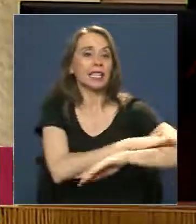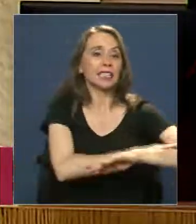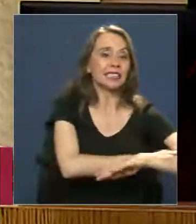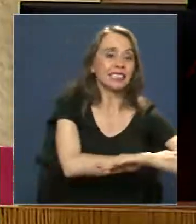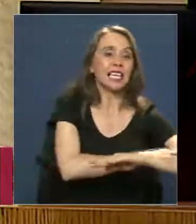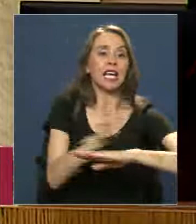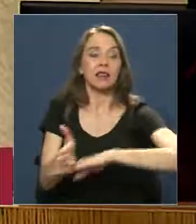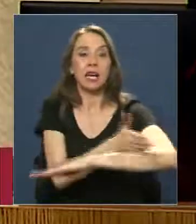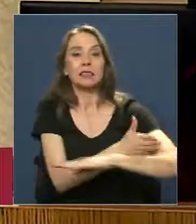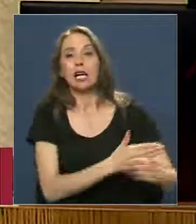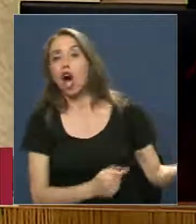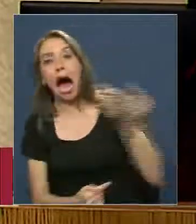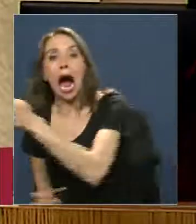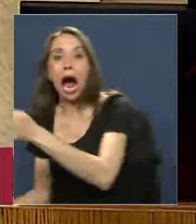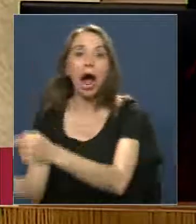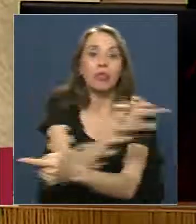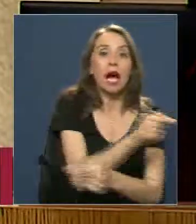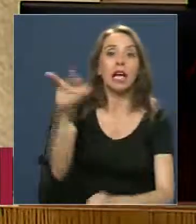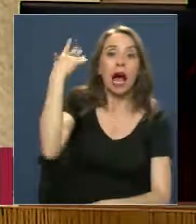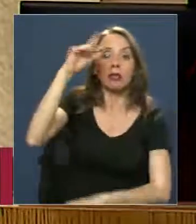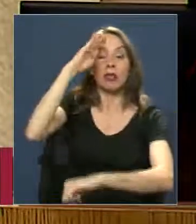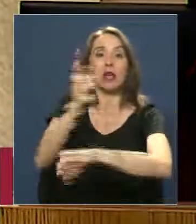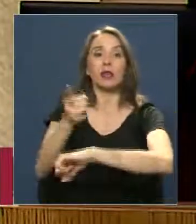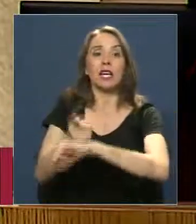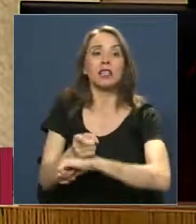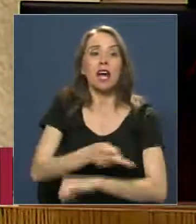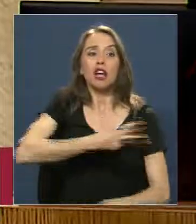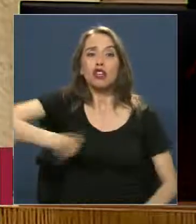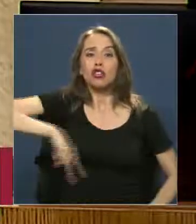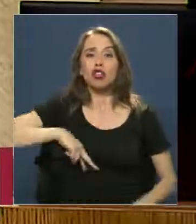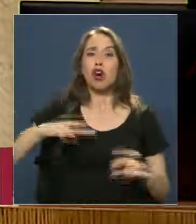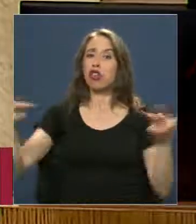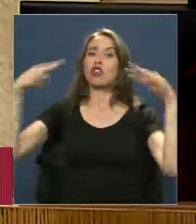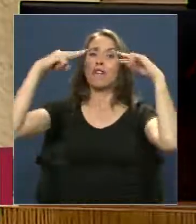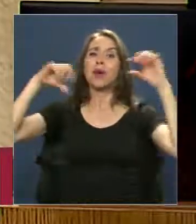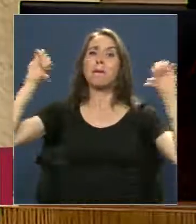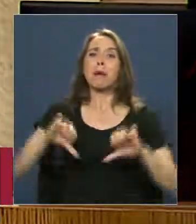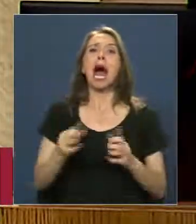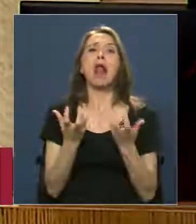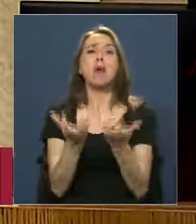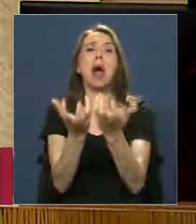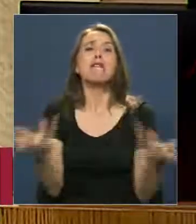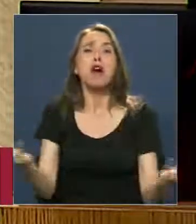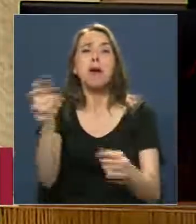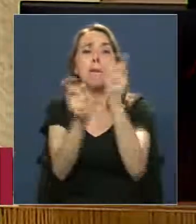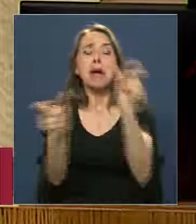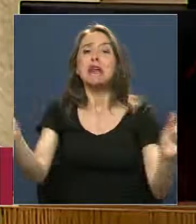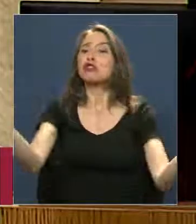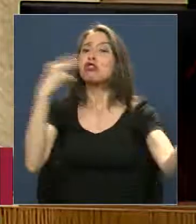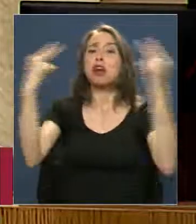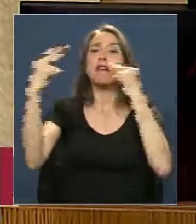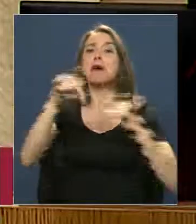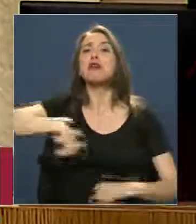izquierda, ataca a ustedes fueron dictadores y todos quedamos mal, weón, todos quedamos mal? La gente se dedica a pelear y